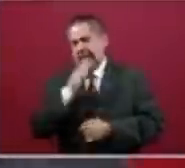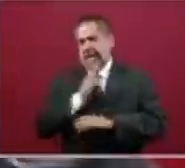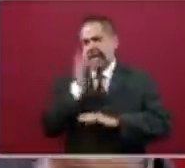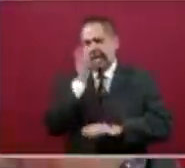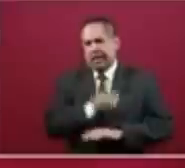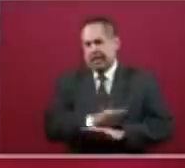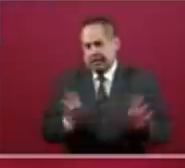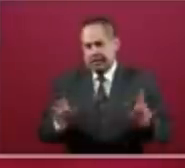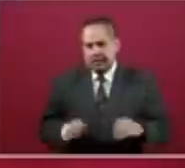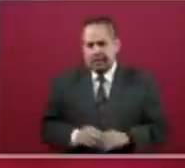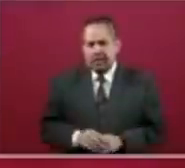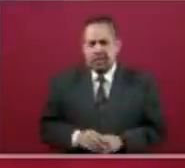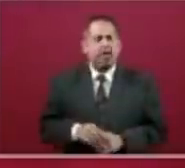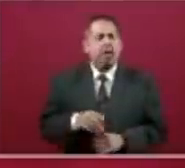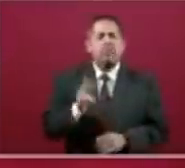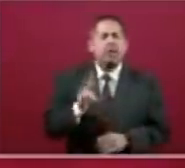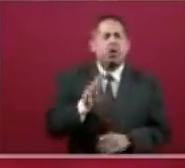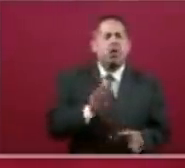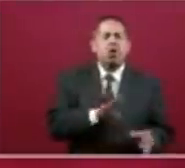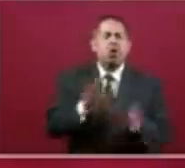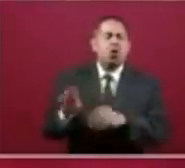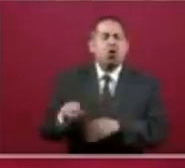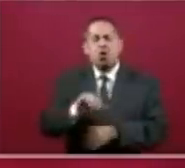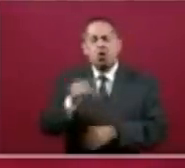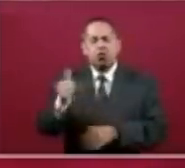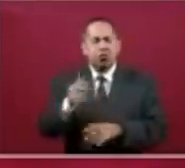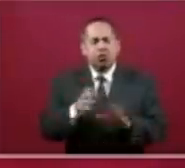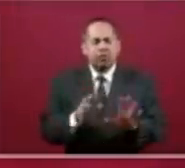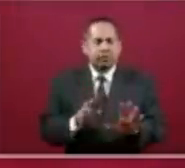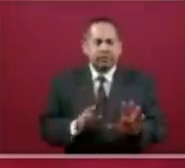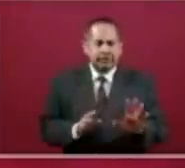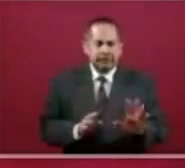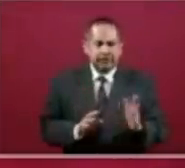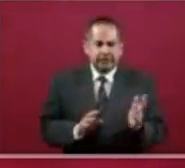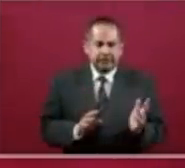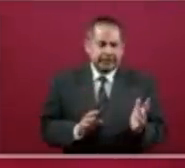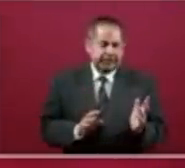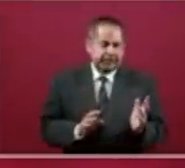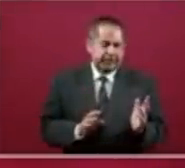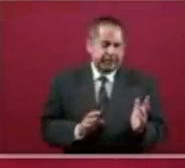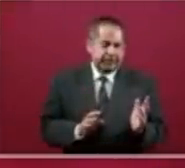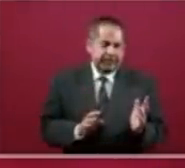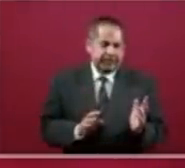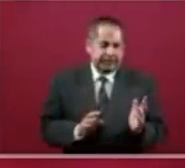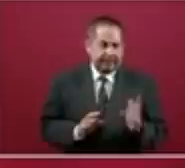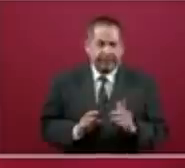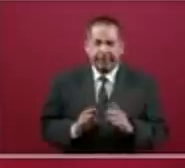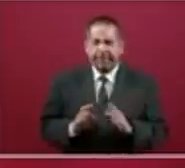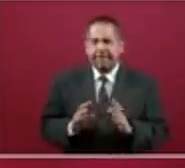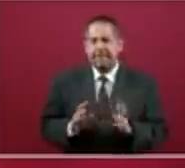pero lo otro hay que procurar que se